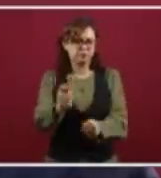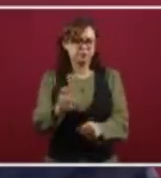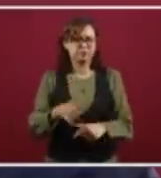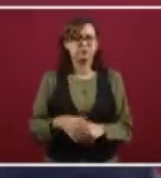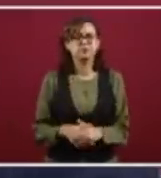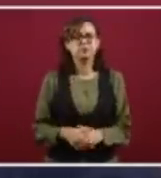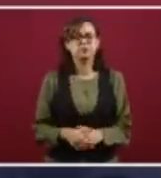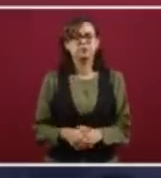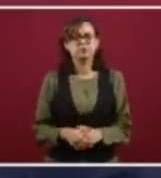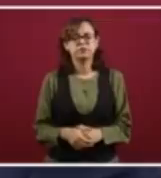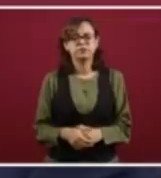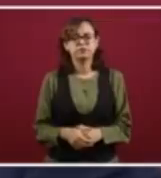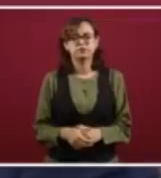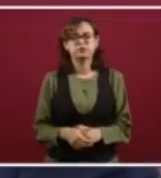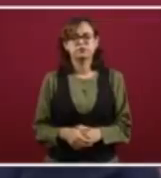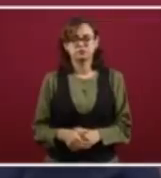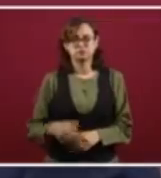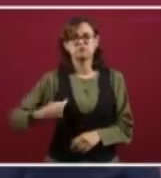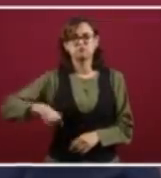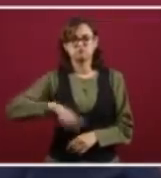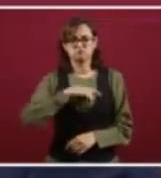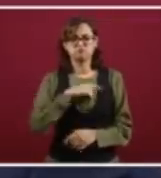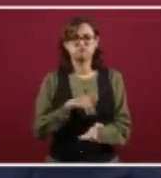Y vamos a apoyar